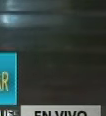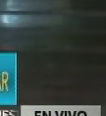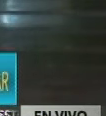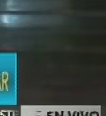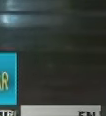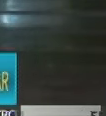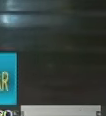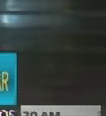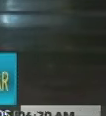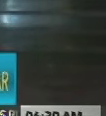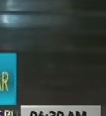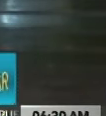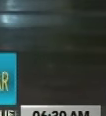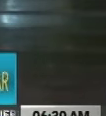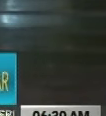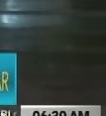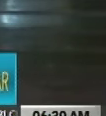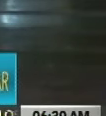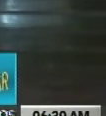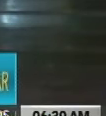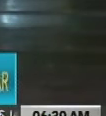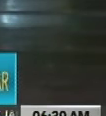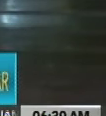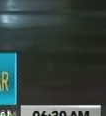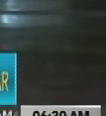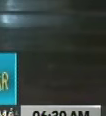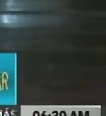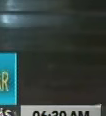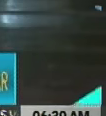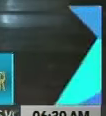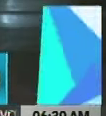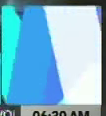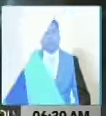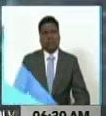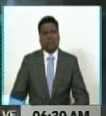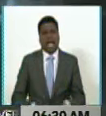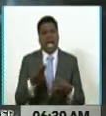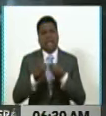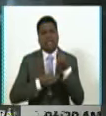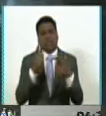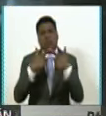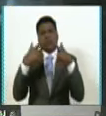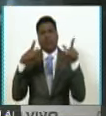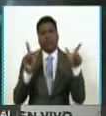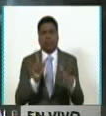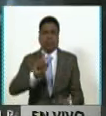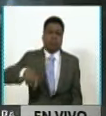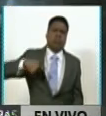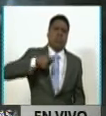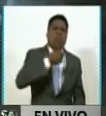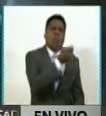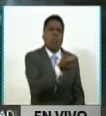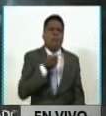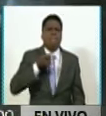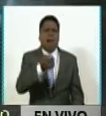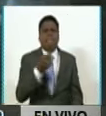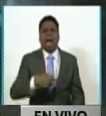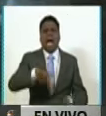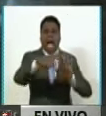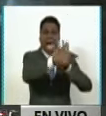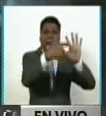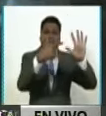vida de forma negada por las causas justas, partiendo obviamente quien libertó la con su espada a cinco naciones latinoamericanas y